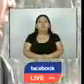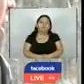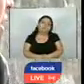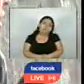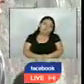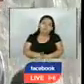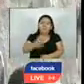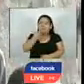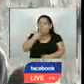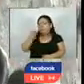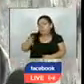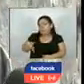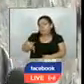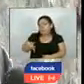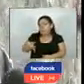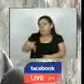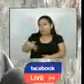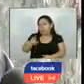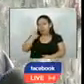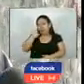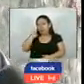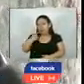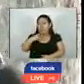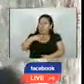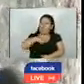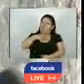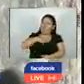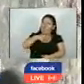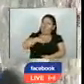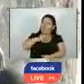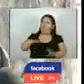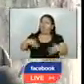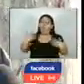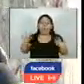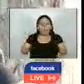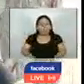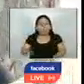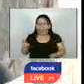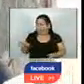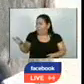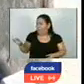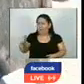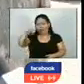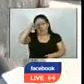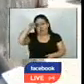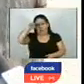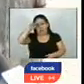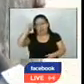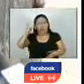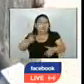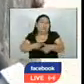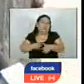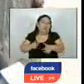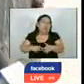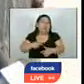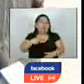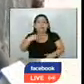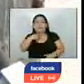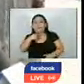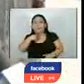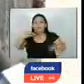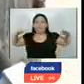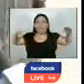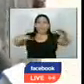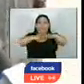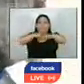La verdad que sí estoy bastante un poco molesta por el sentido de que yo como transito aquí, por aquí trabajo, entonces como que bien difícil